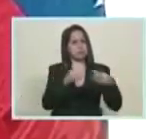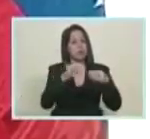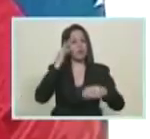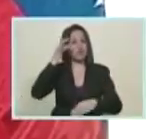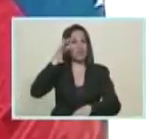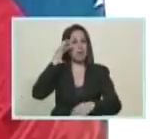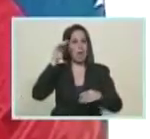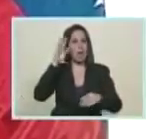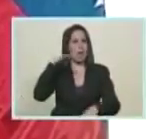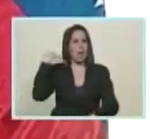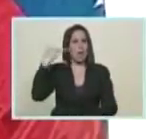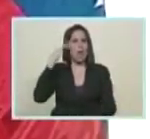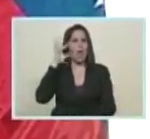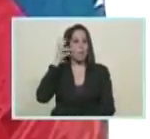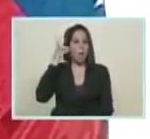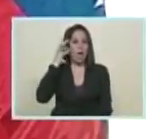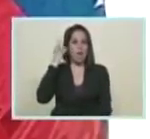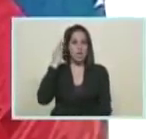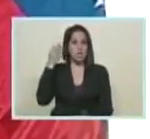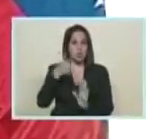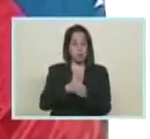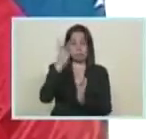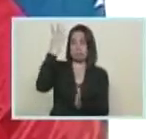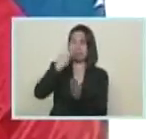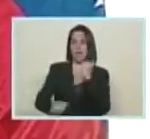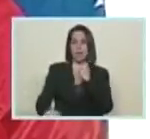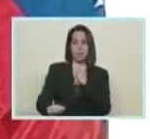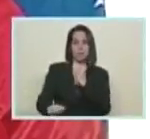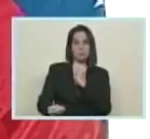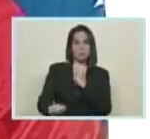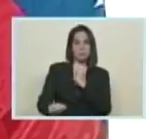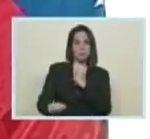fiscal general de la República, hoy prófuga de la justicia.